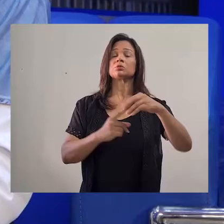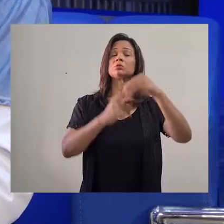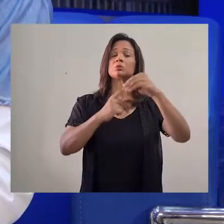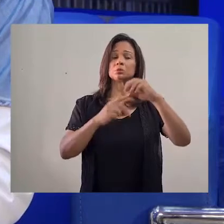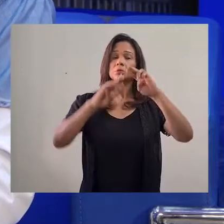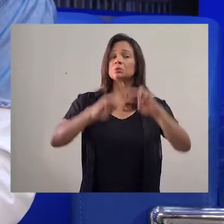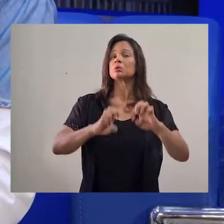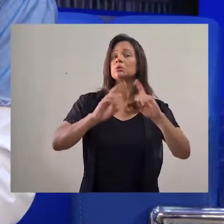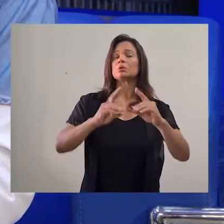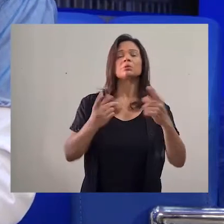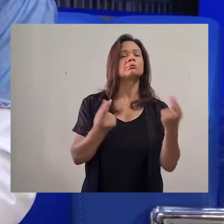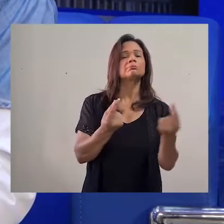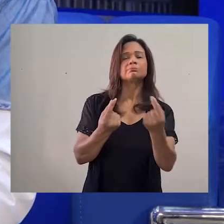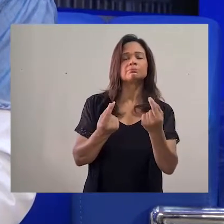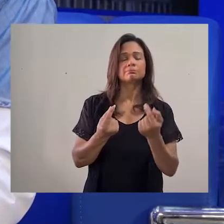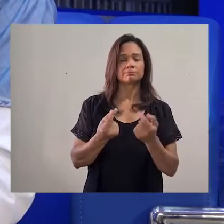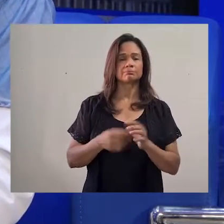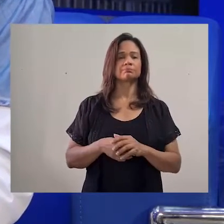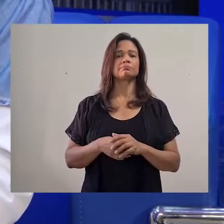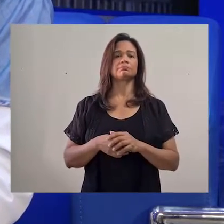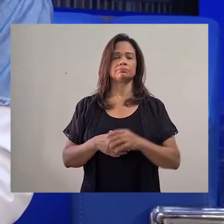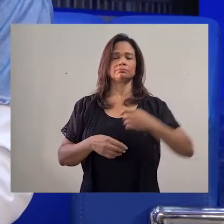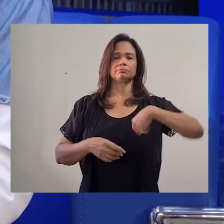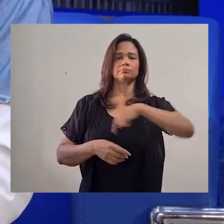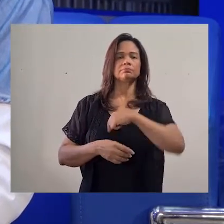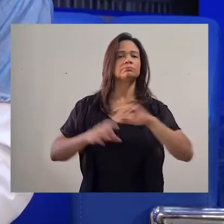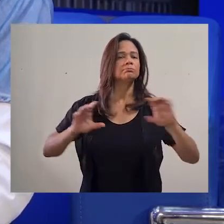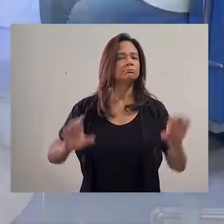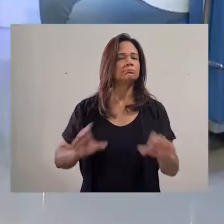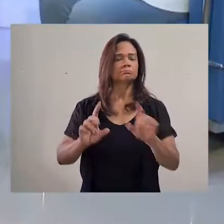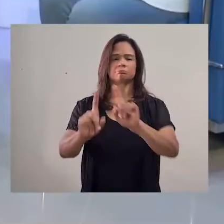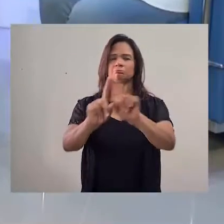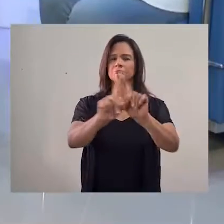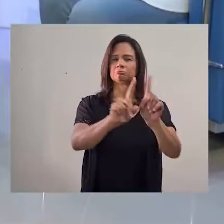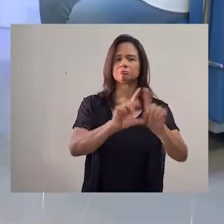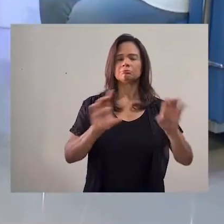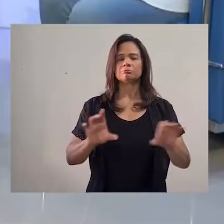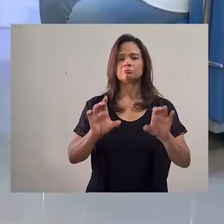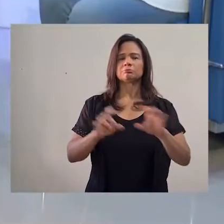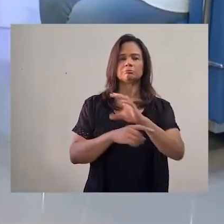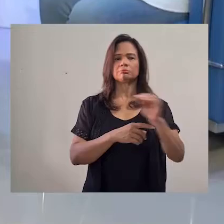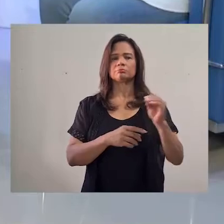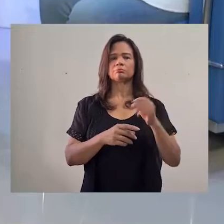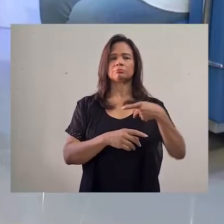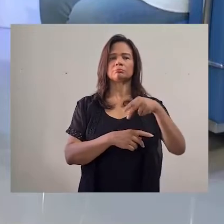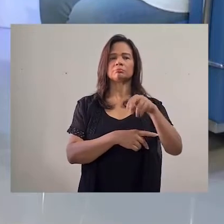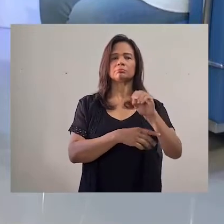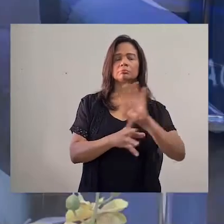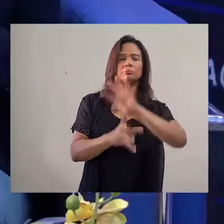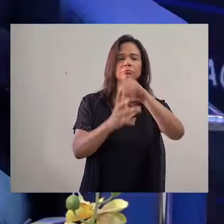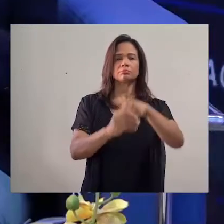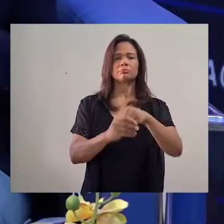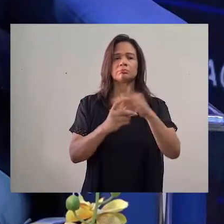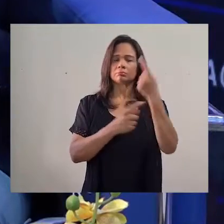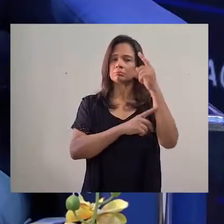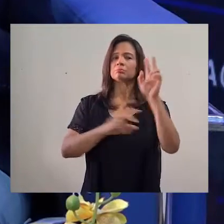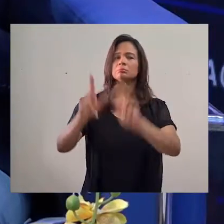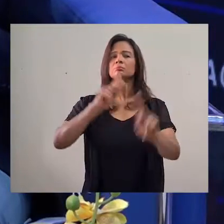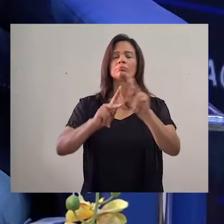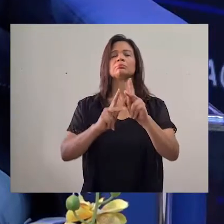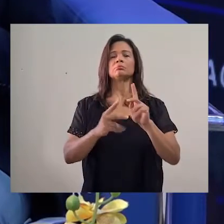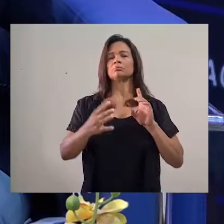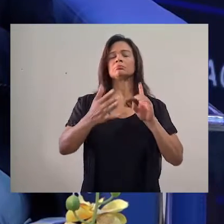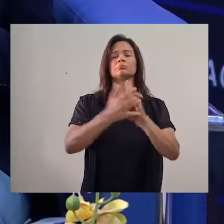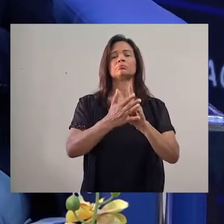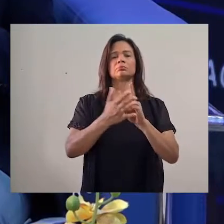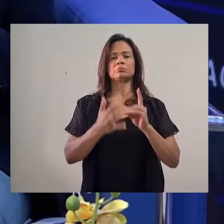Educación Especial del MINER. ¿Qué realizan ustedes? Nosotros realizamos múltiples acciones en pro de la inclusión de